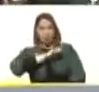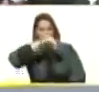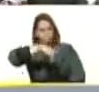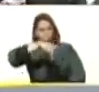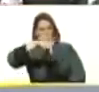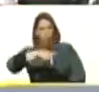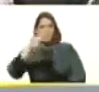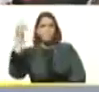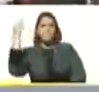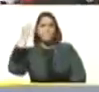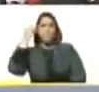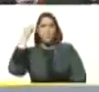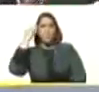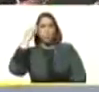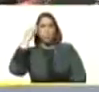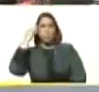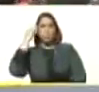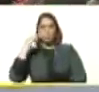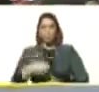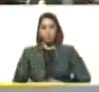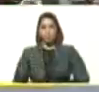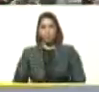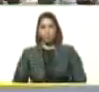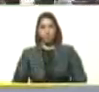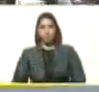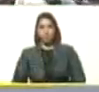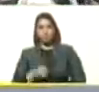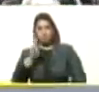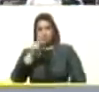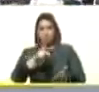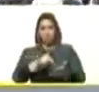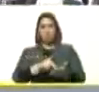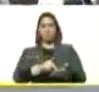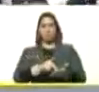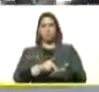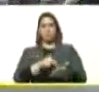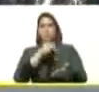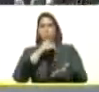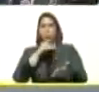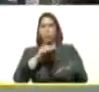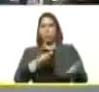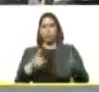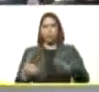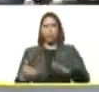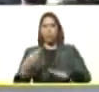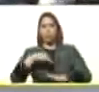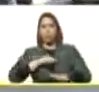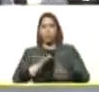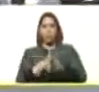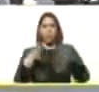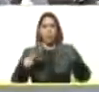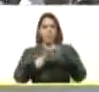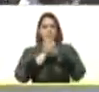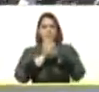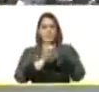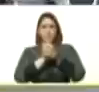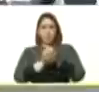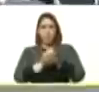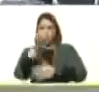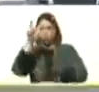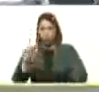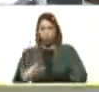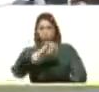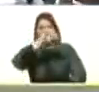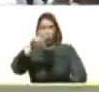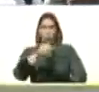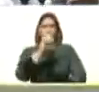la memoria y a la presencia inmortal de nuestro gran amigo, el compañero José